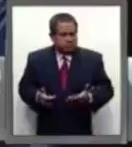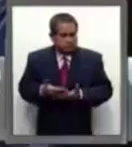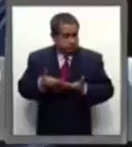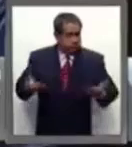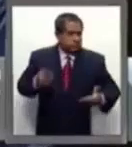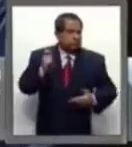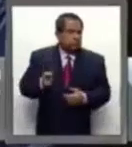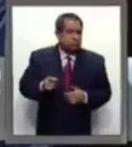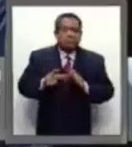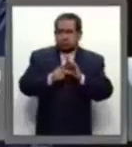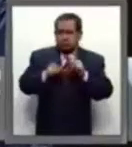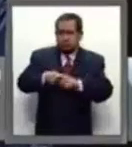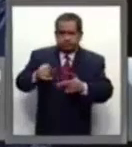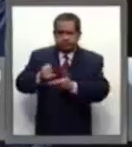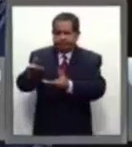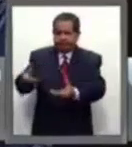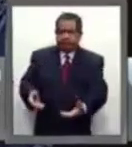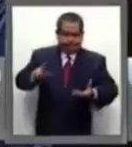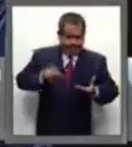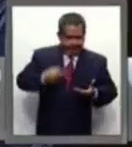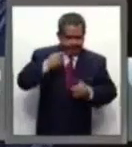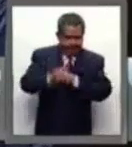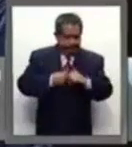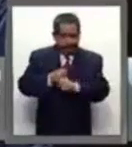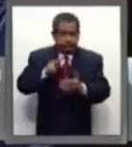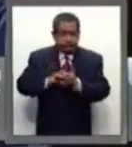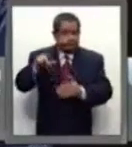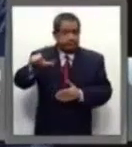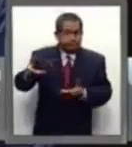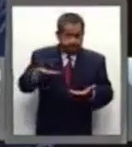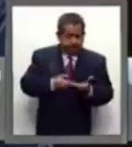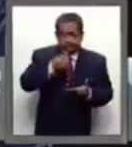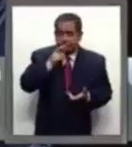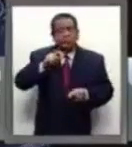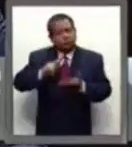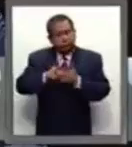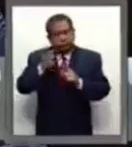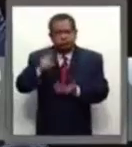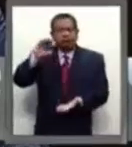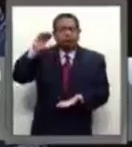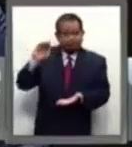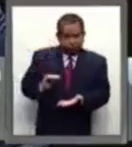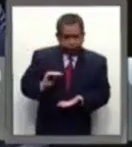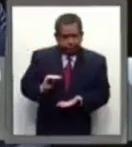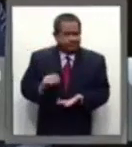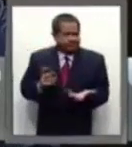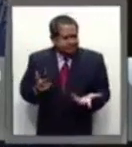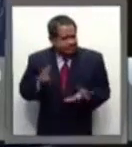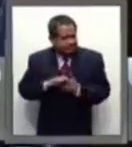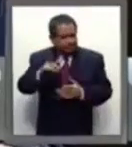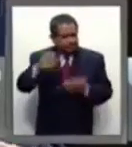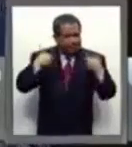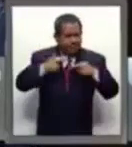Ahora, nuevamente en el dictamen del presupuesto de egresos para 2017, se disminuyen los recursos del Programa para el Desarrollo